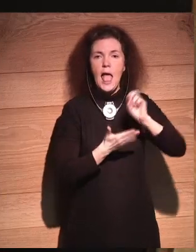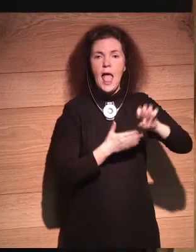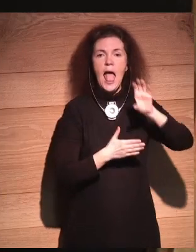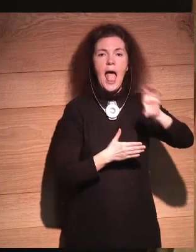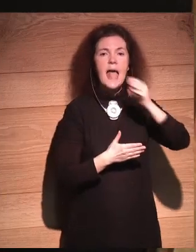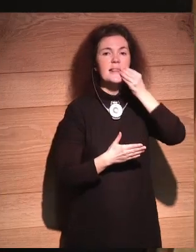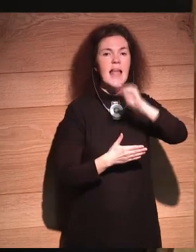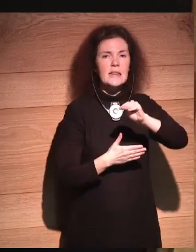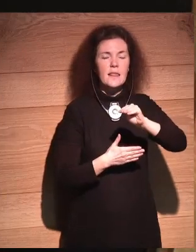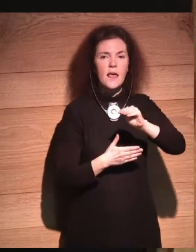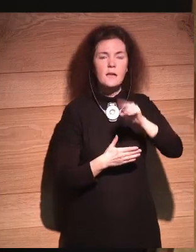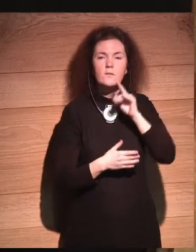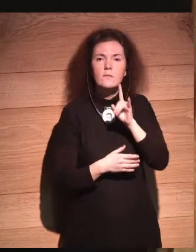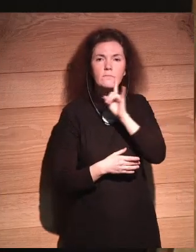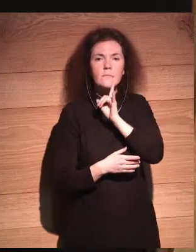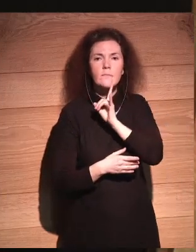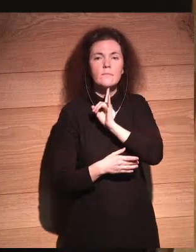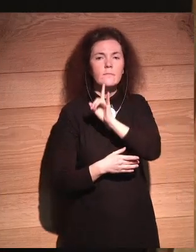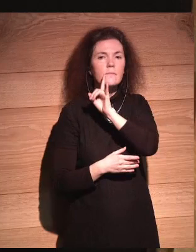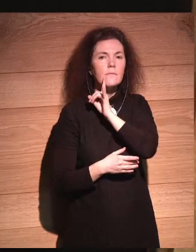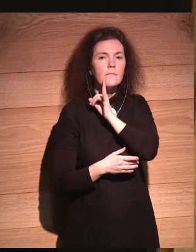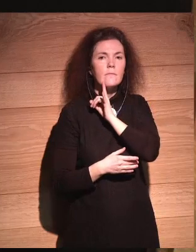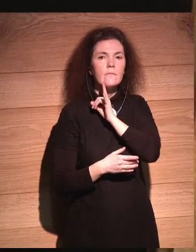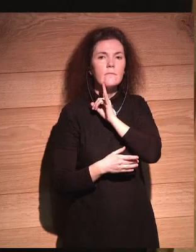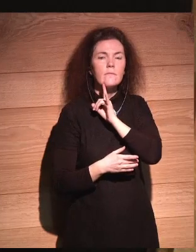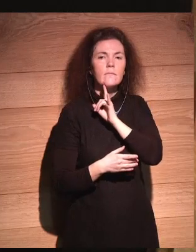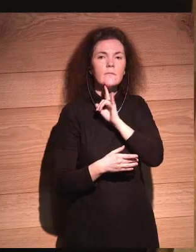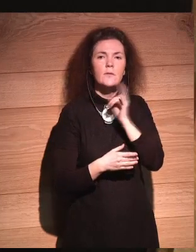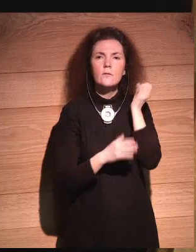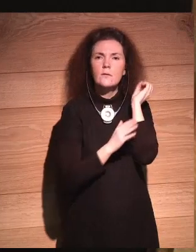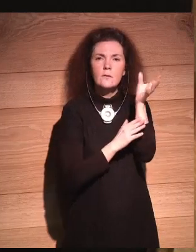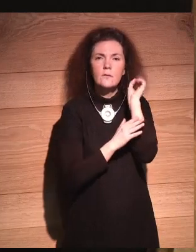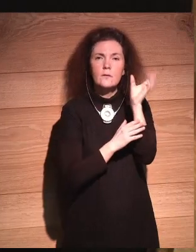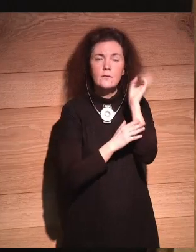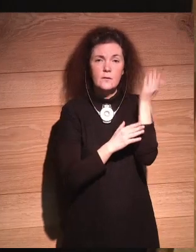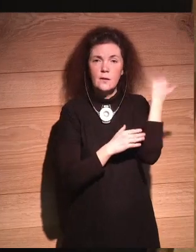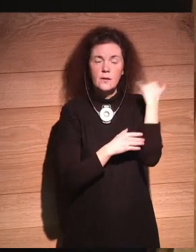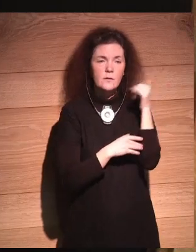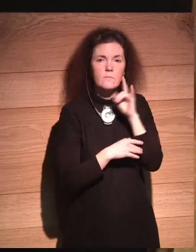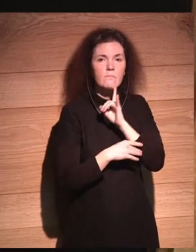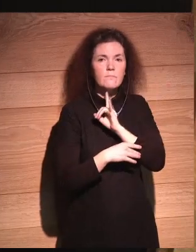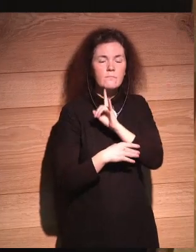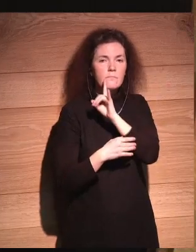ha cautivado especialmente toda su intervención anterior,